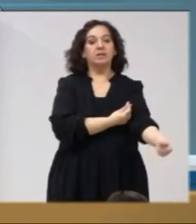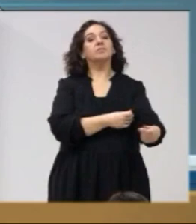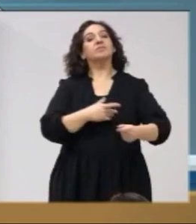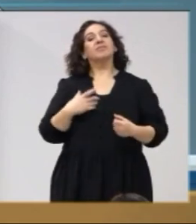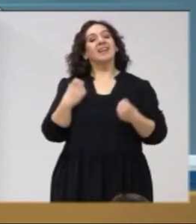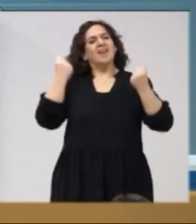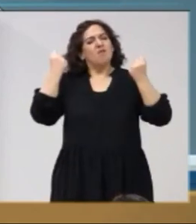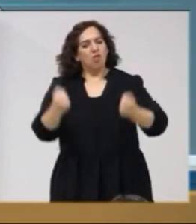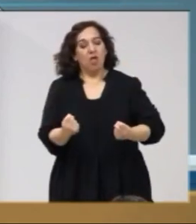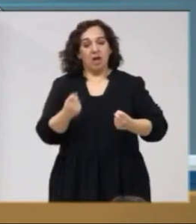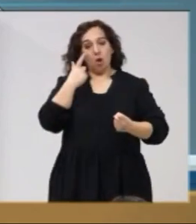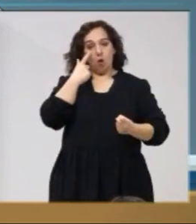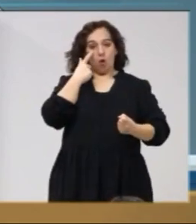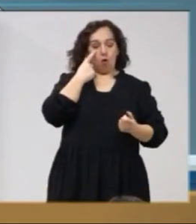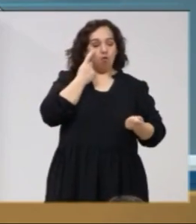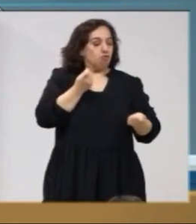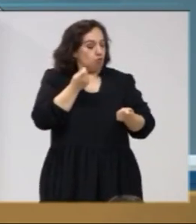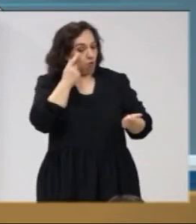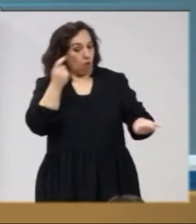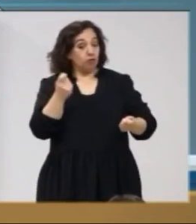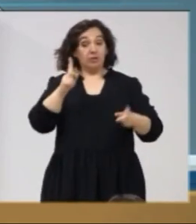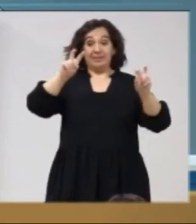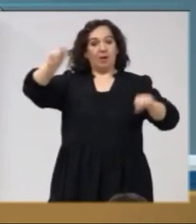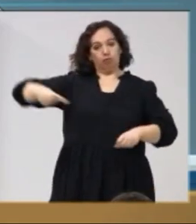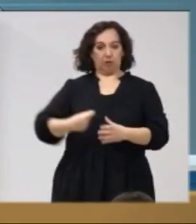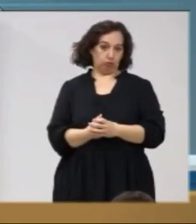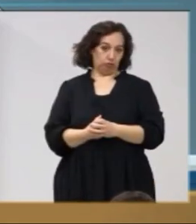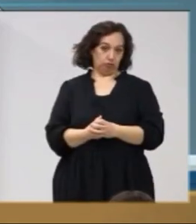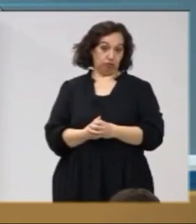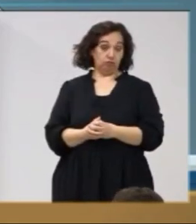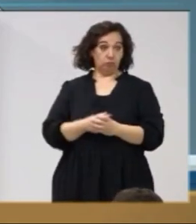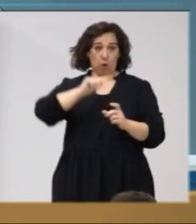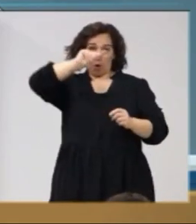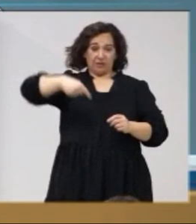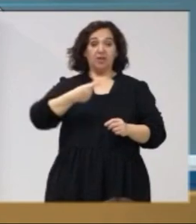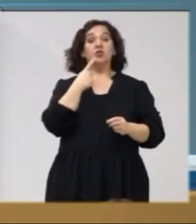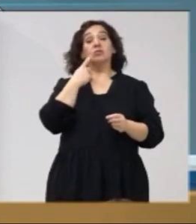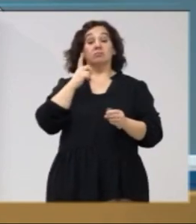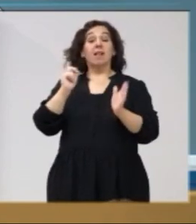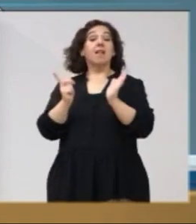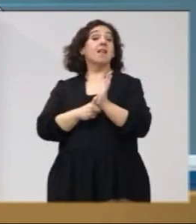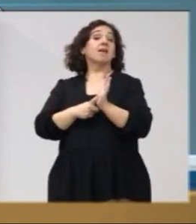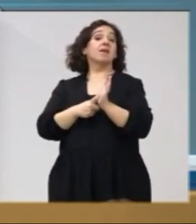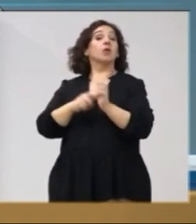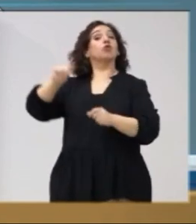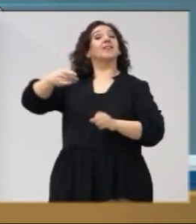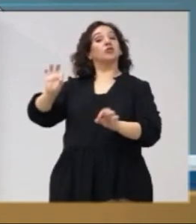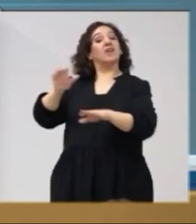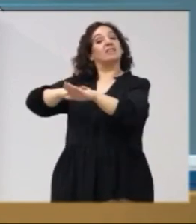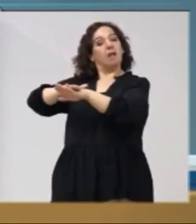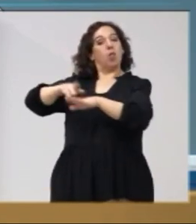reforzar los controles en materia de contratación. Hay una ley de contratos del Estado que estamos